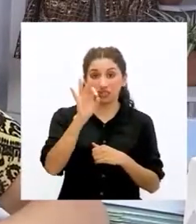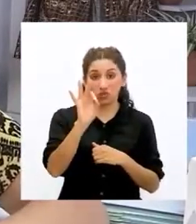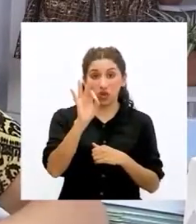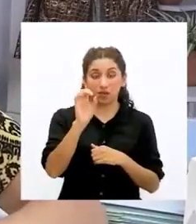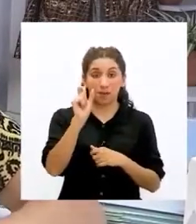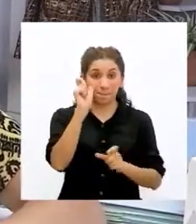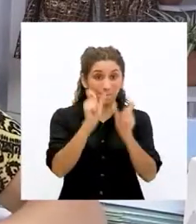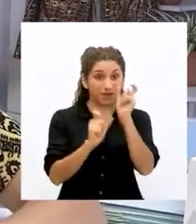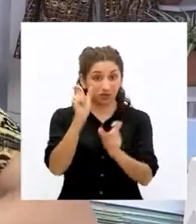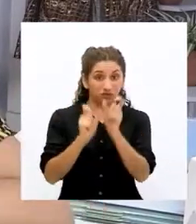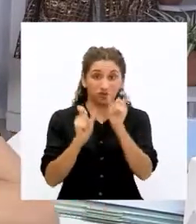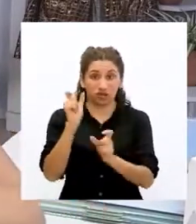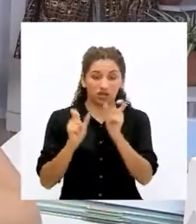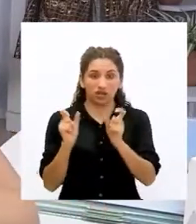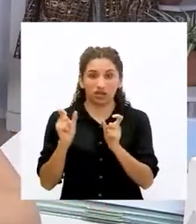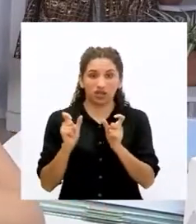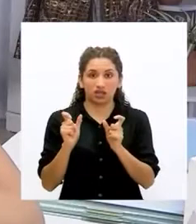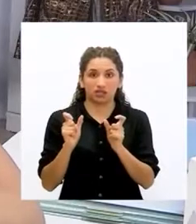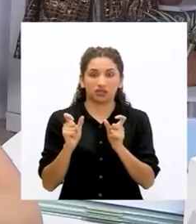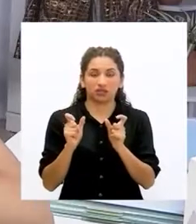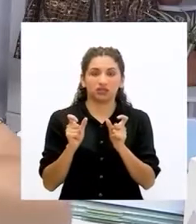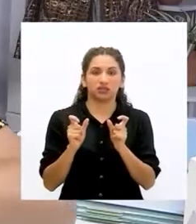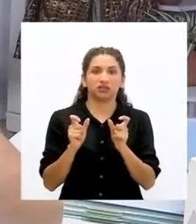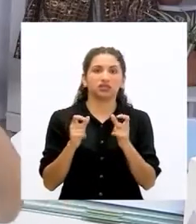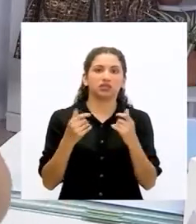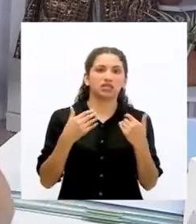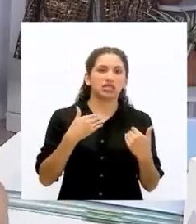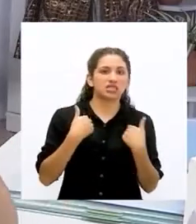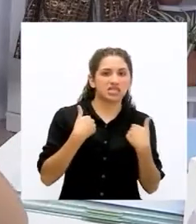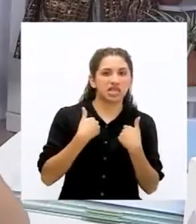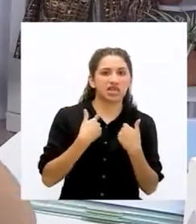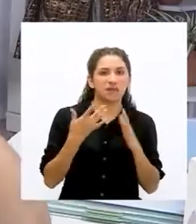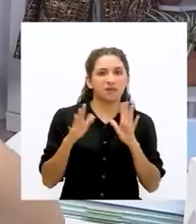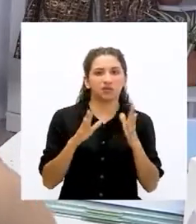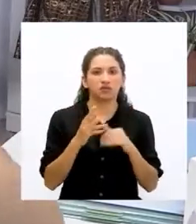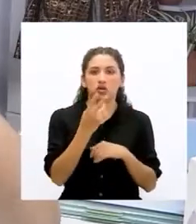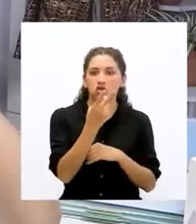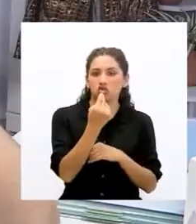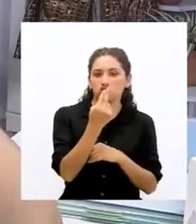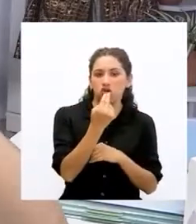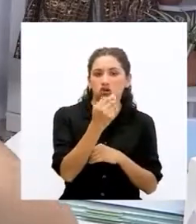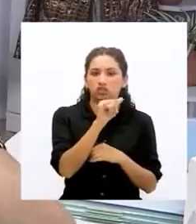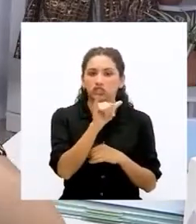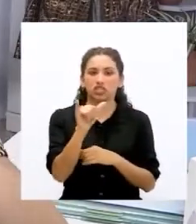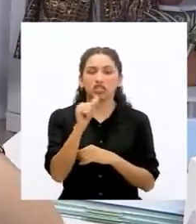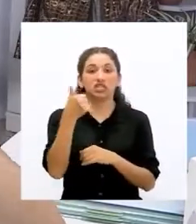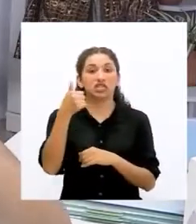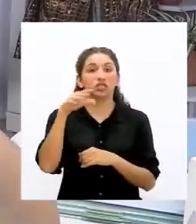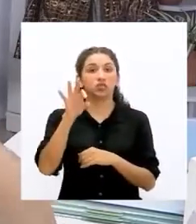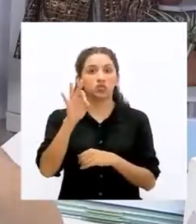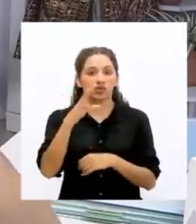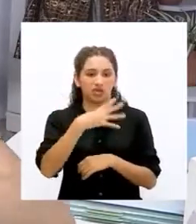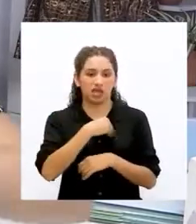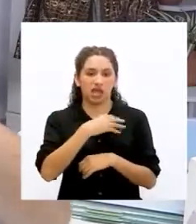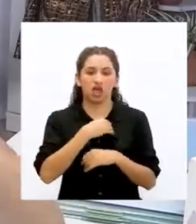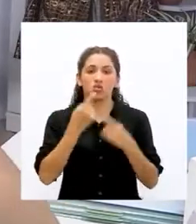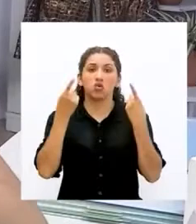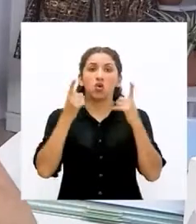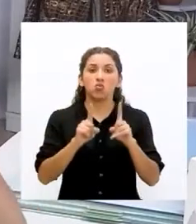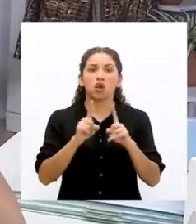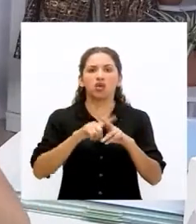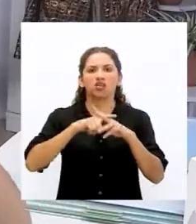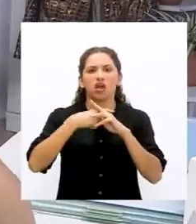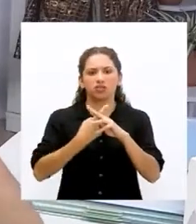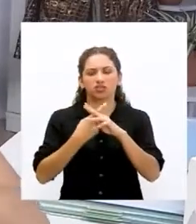19 personas se encontraban entre las edades de 12 y 19 años cuando se sintieron